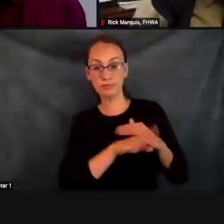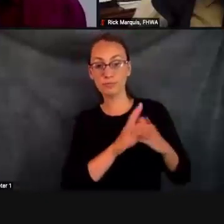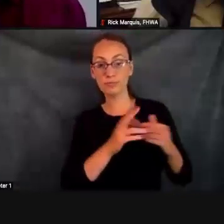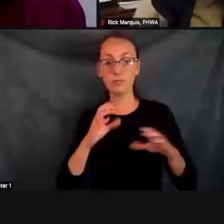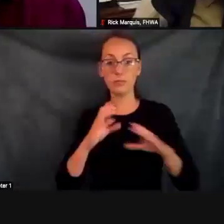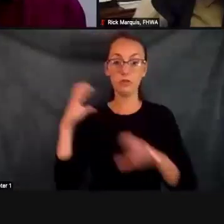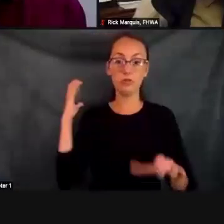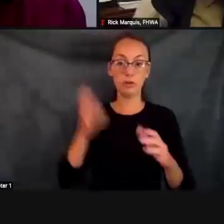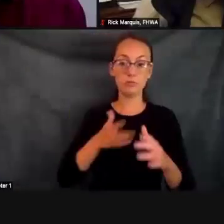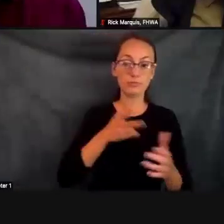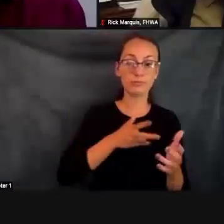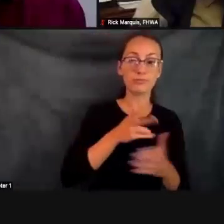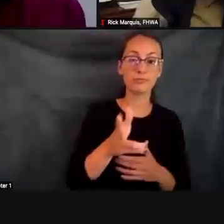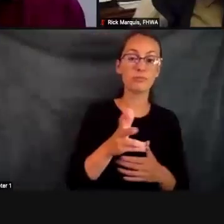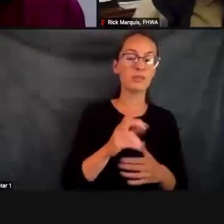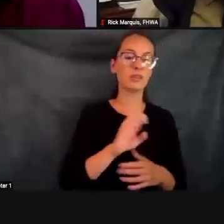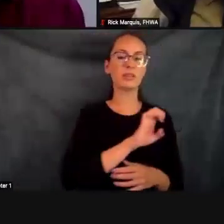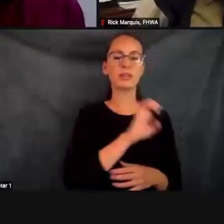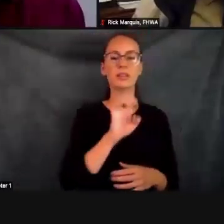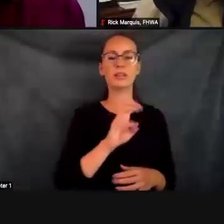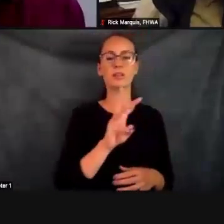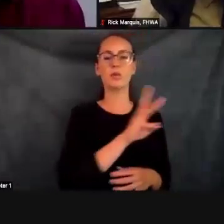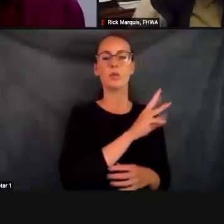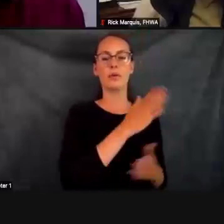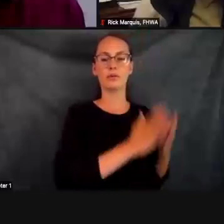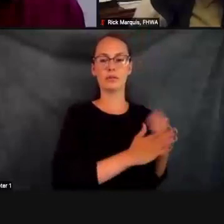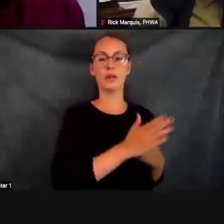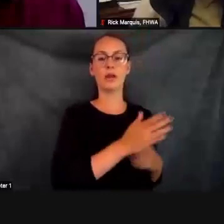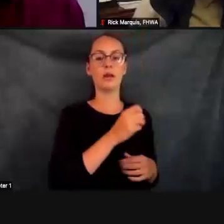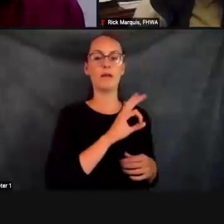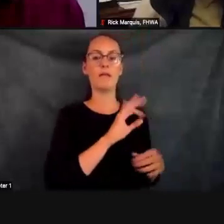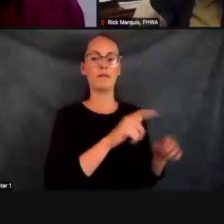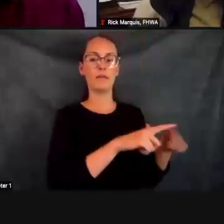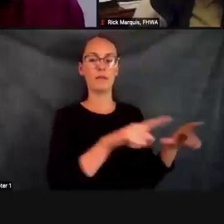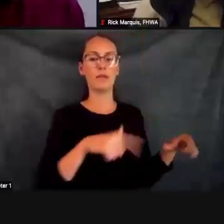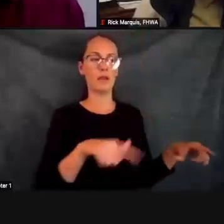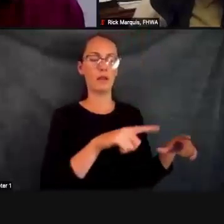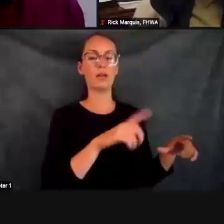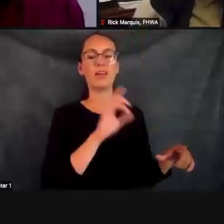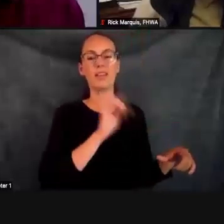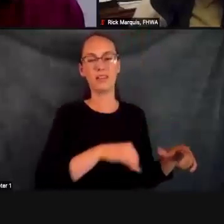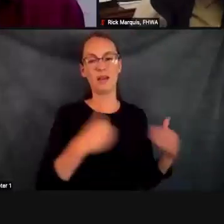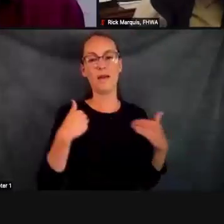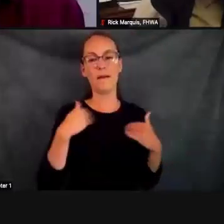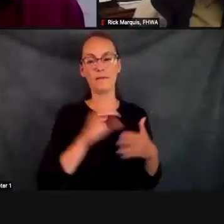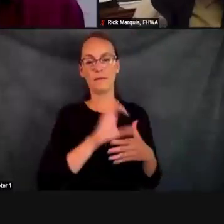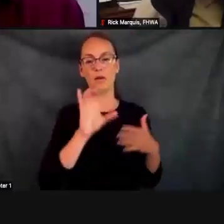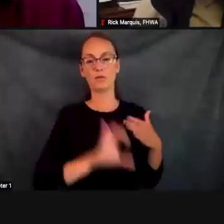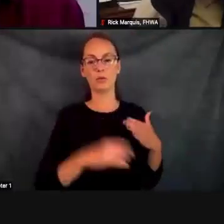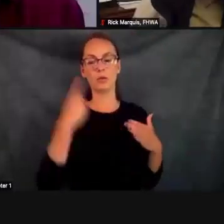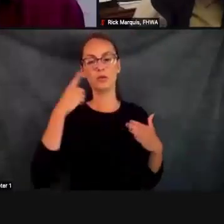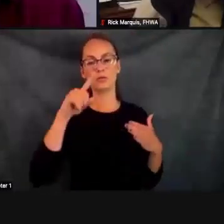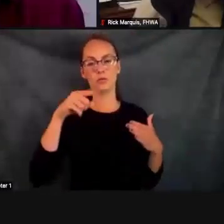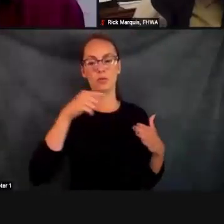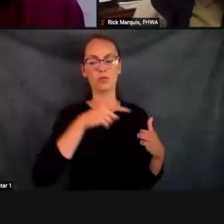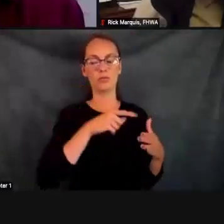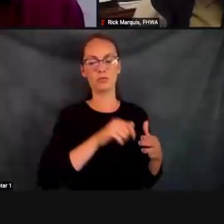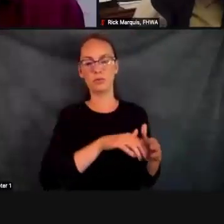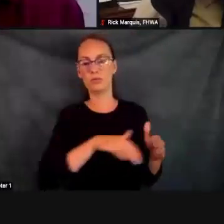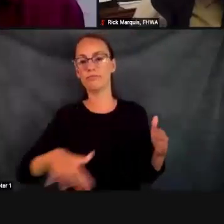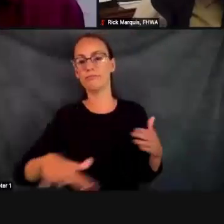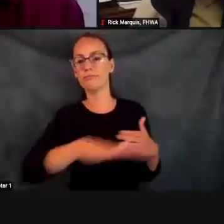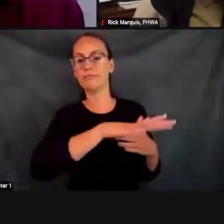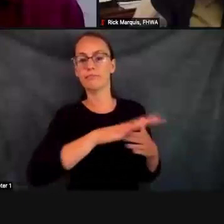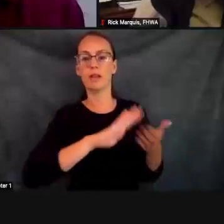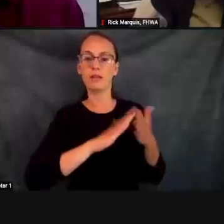través de Homer, eso va a afectar a los Finger Lakes y va a tener un potencial sobre todo